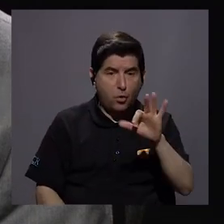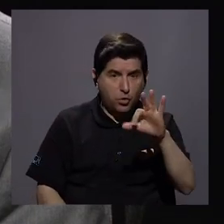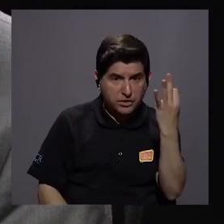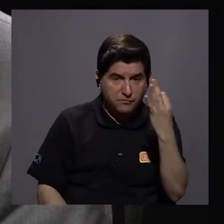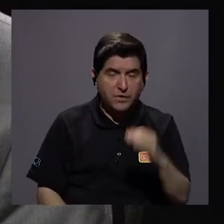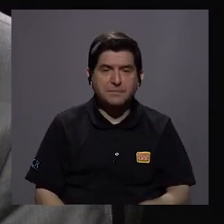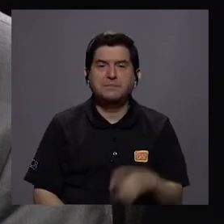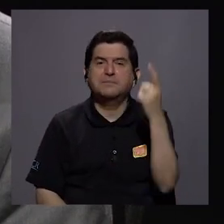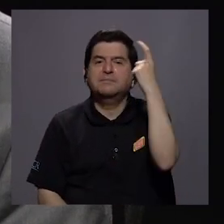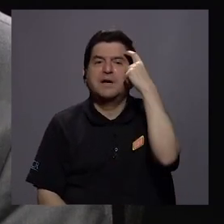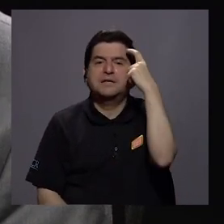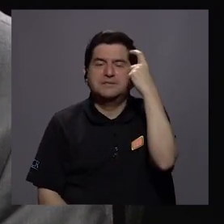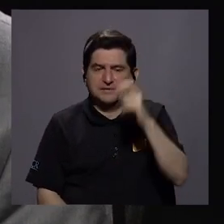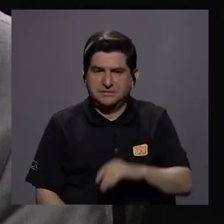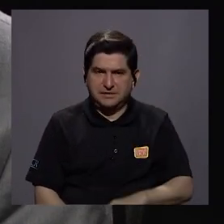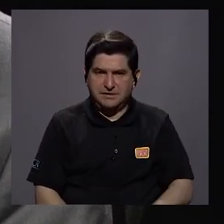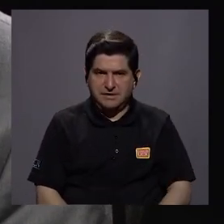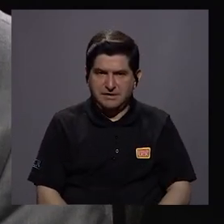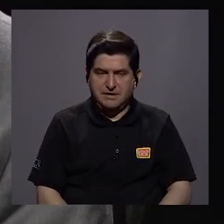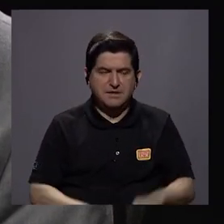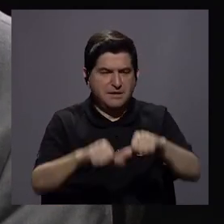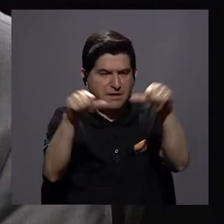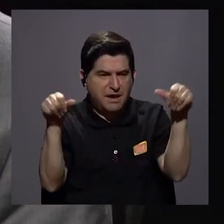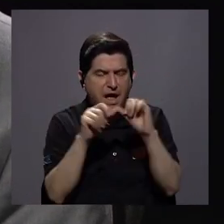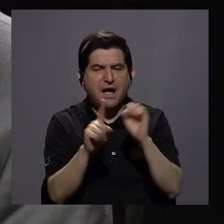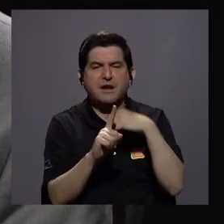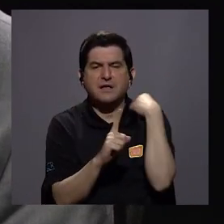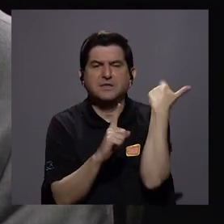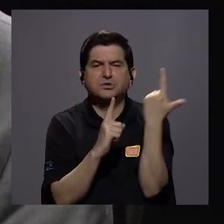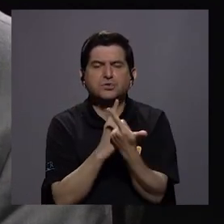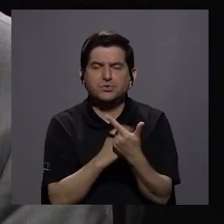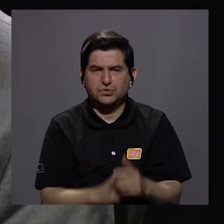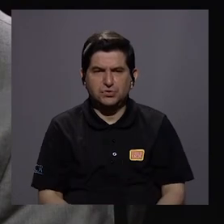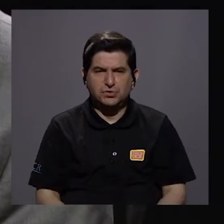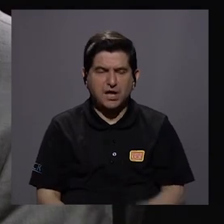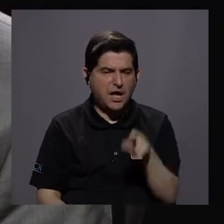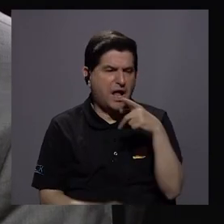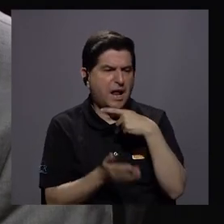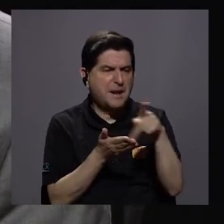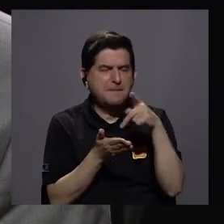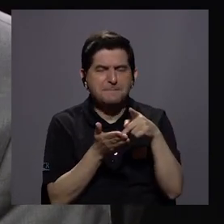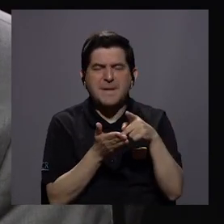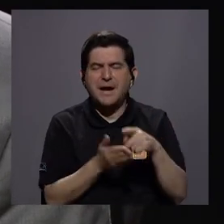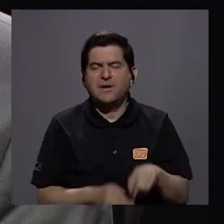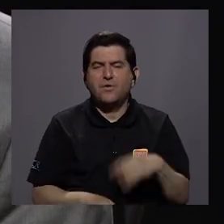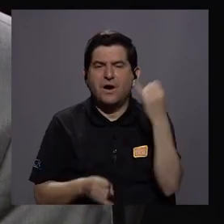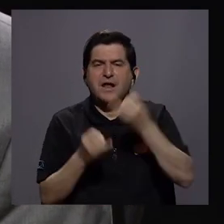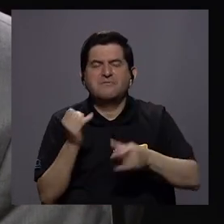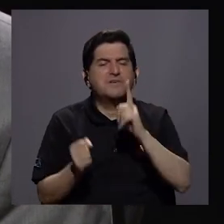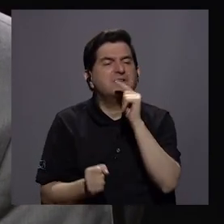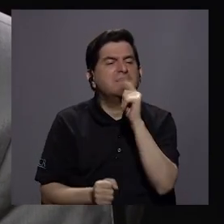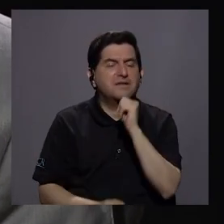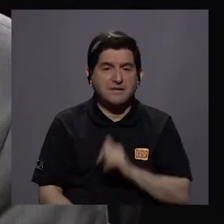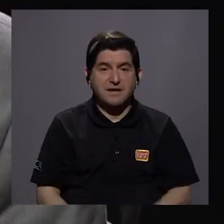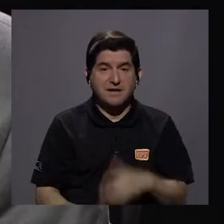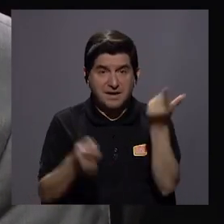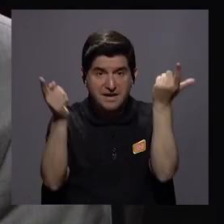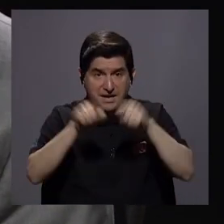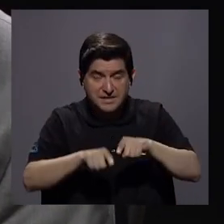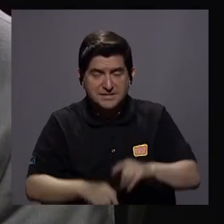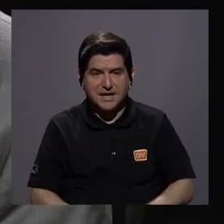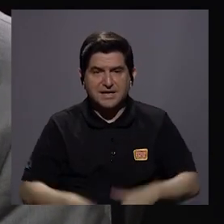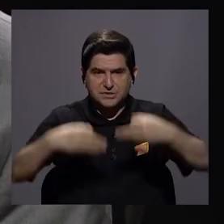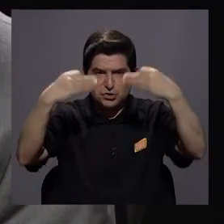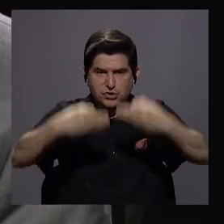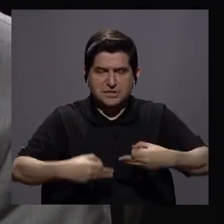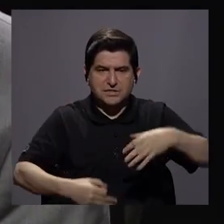formas. Hay que considerar, digamos, los sectores sociales, cuáles son los que van a pagar. Y en este caso, resulta que las medidas del